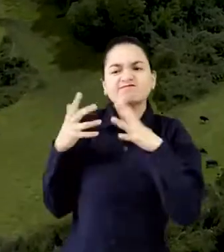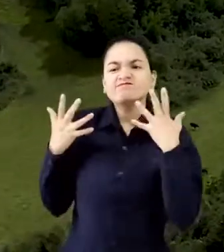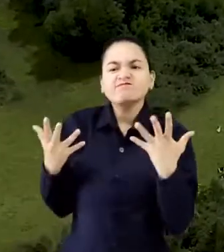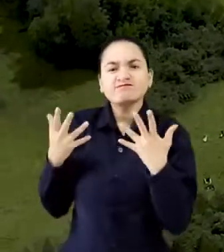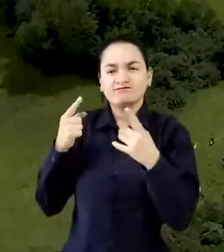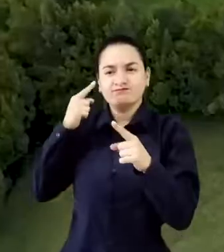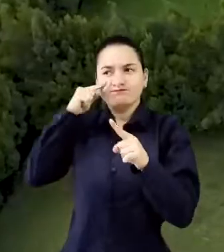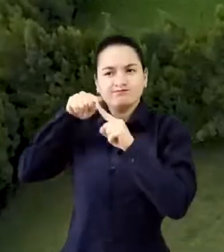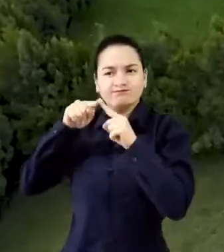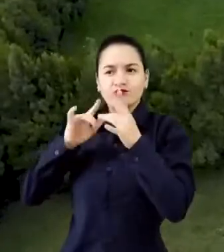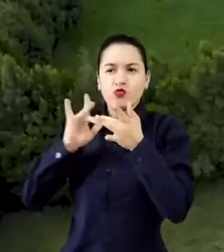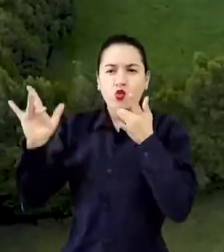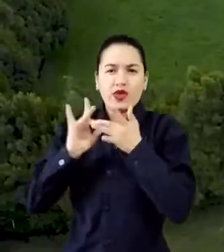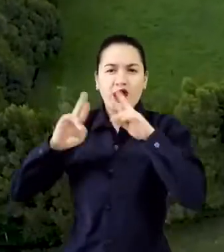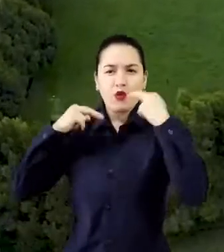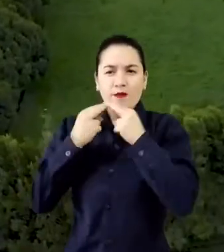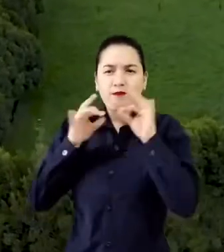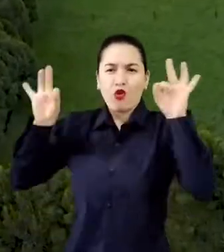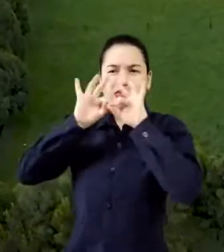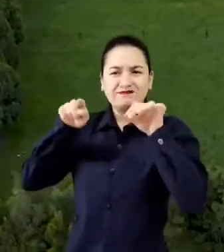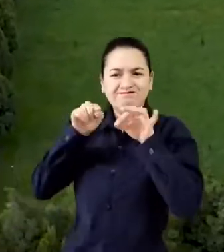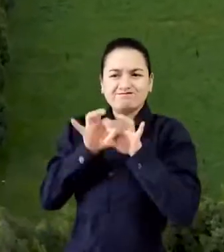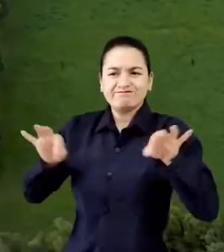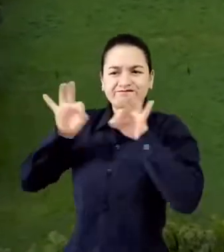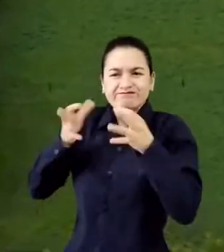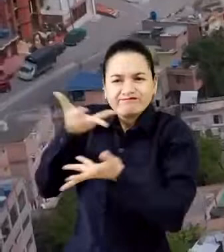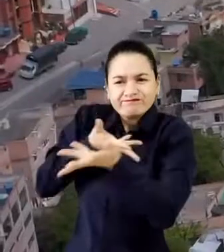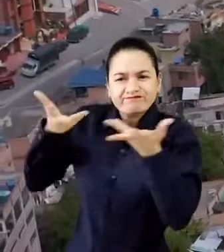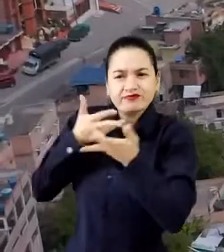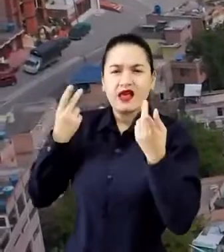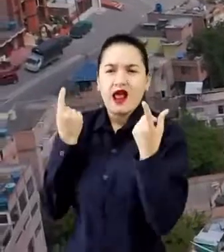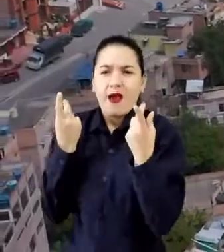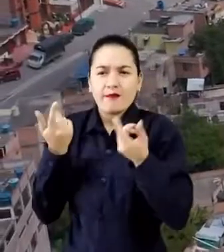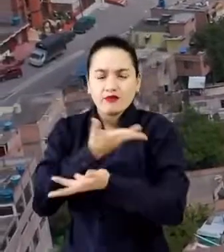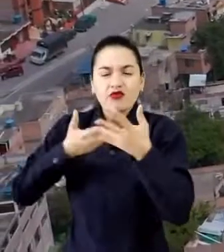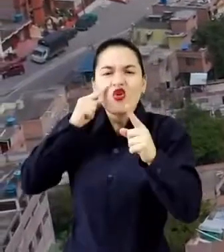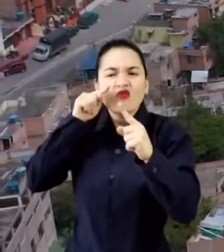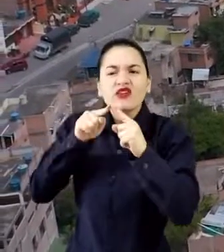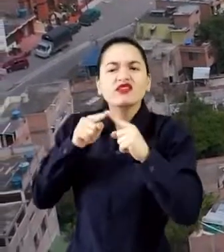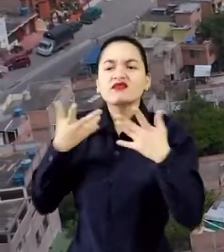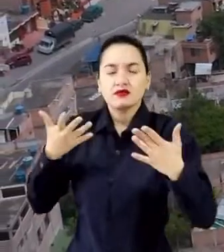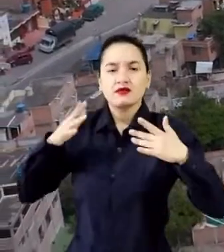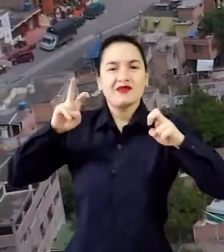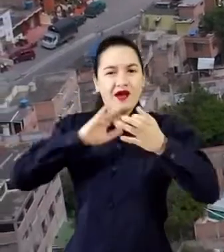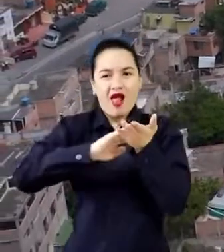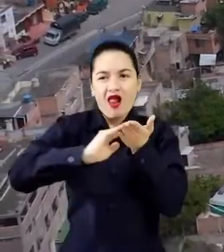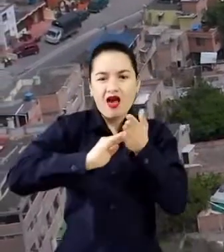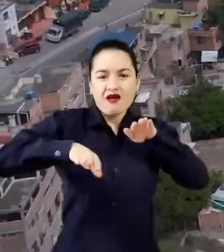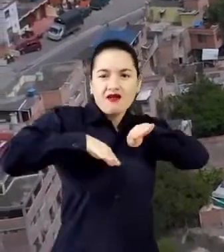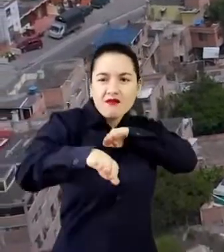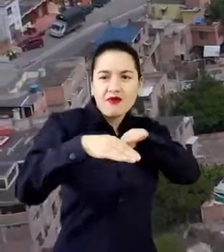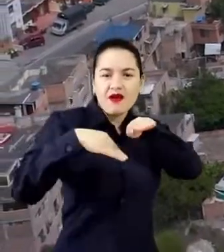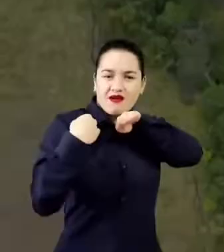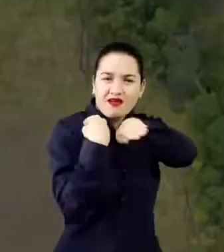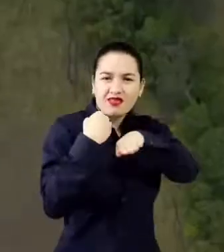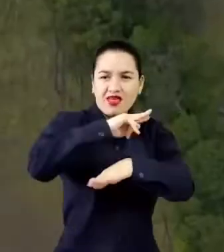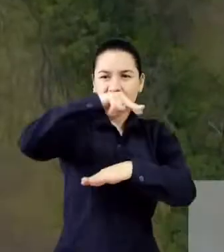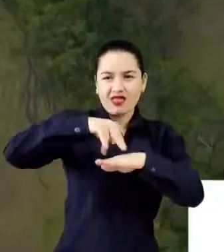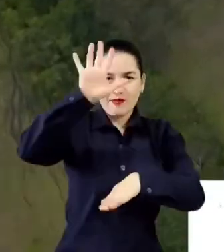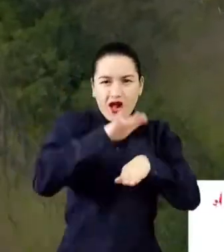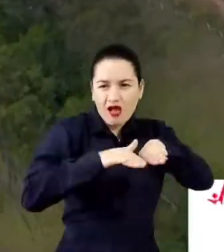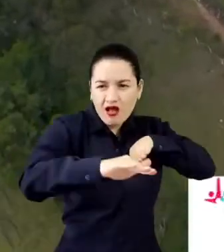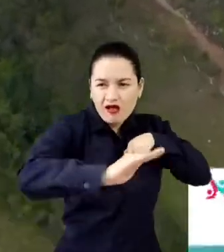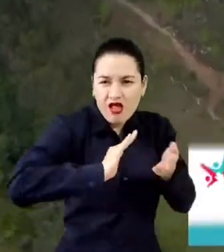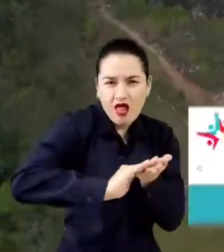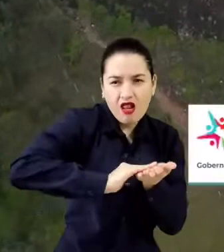nuestro departamento de Nariño, pues, seguimos insistiendo de que esta es una necesidad grande y creo que para la